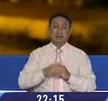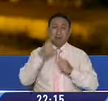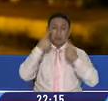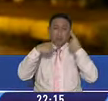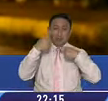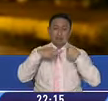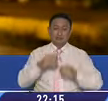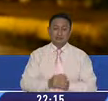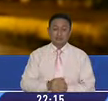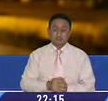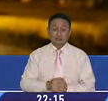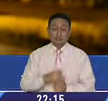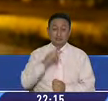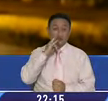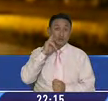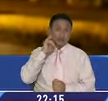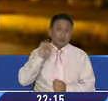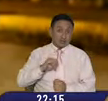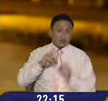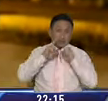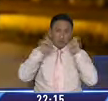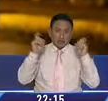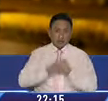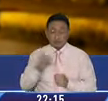Lo del grito de los guaguas, ahí yo